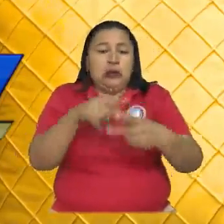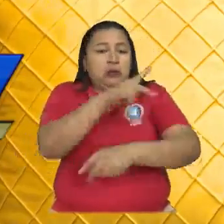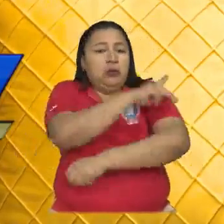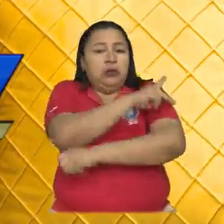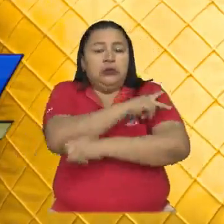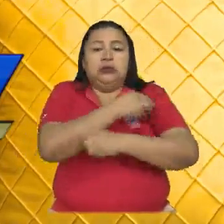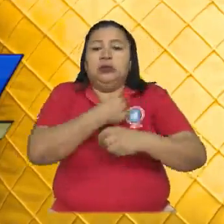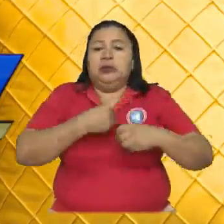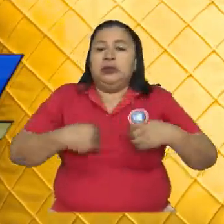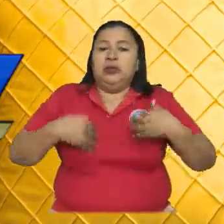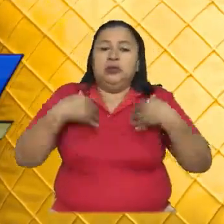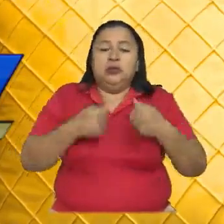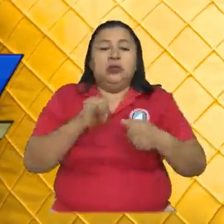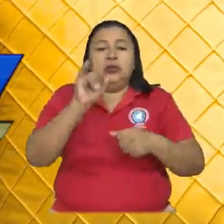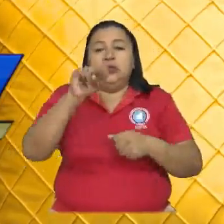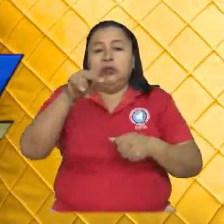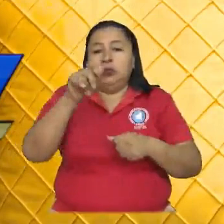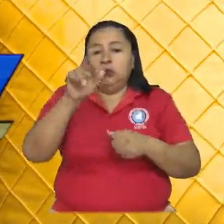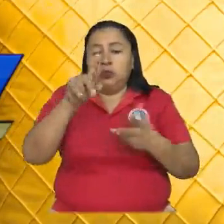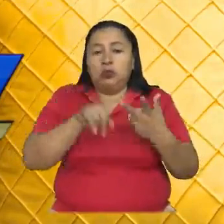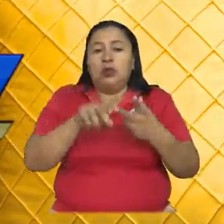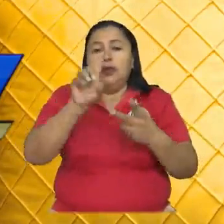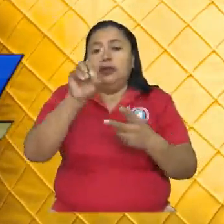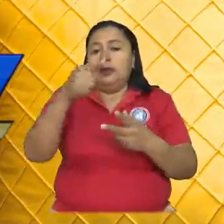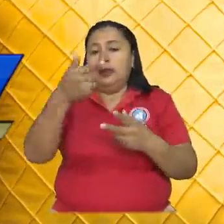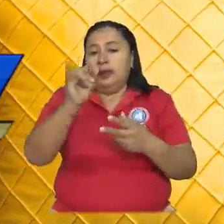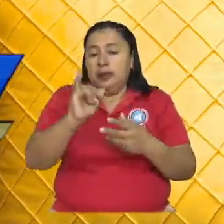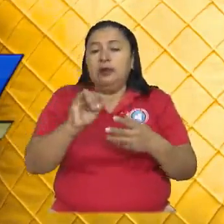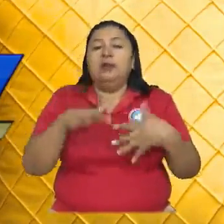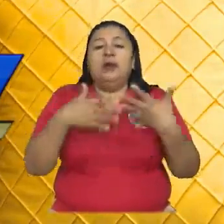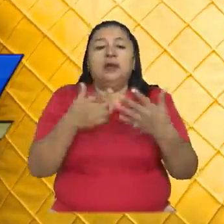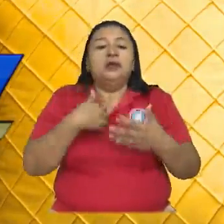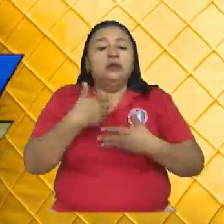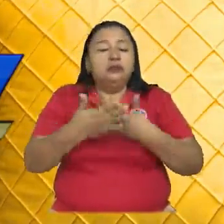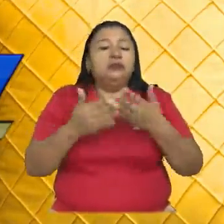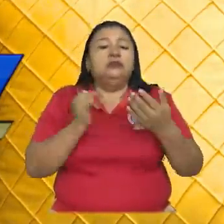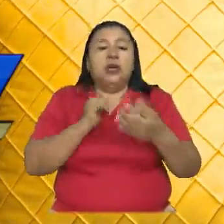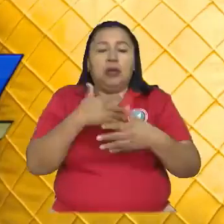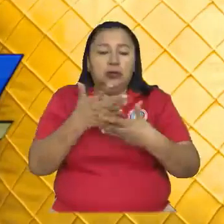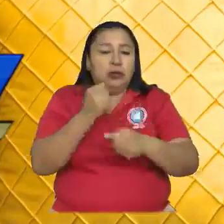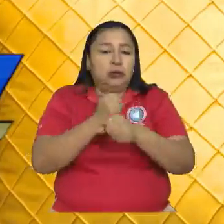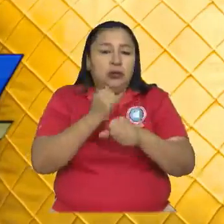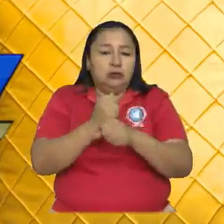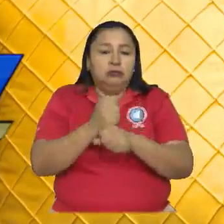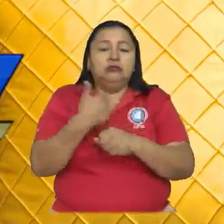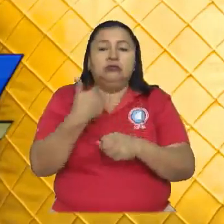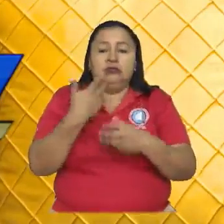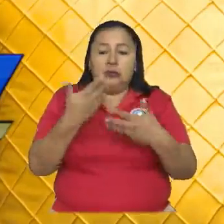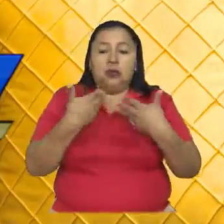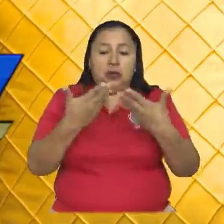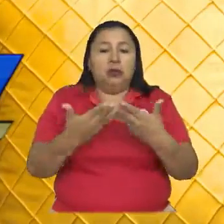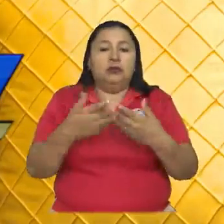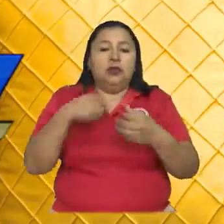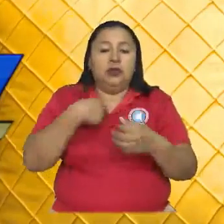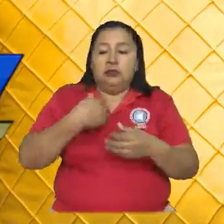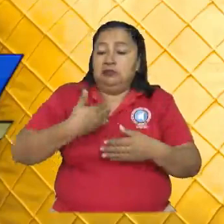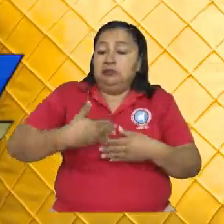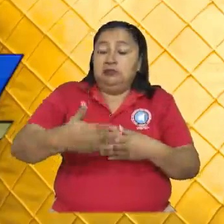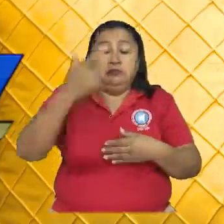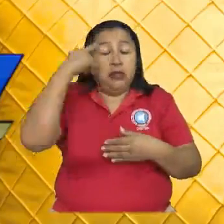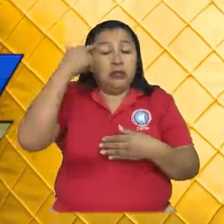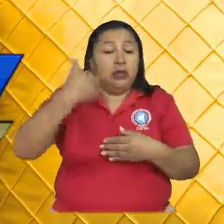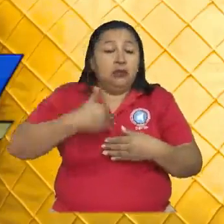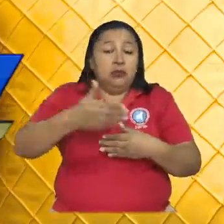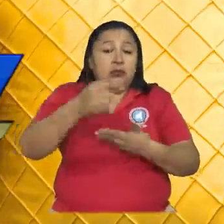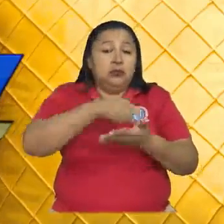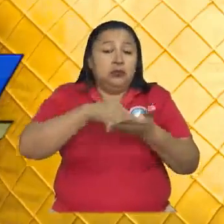el MINSA, con el INTUR, con la DGI, para estar preparados también de cara a la Semana Santa.